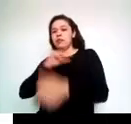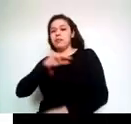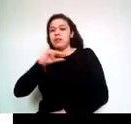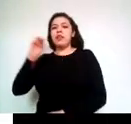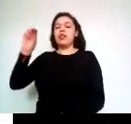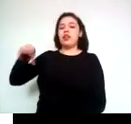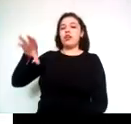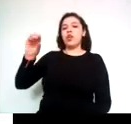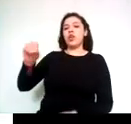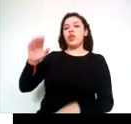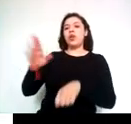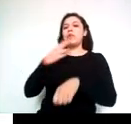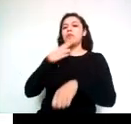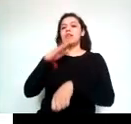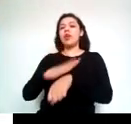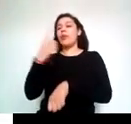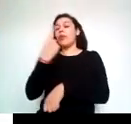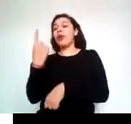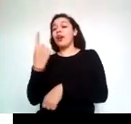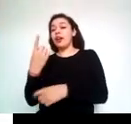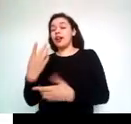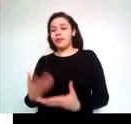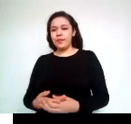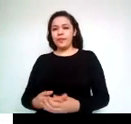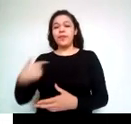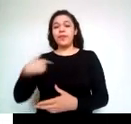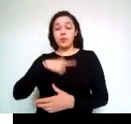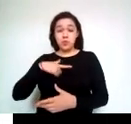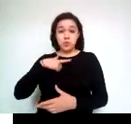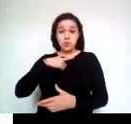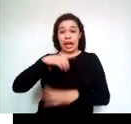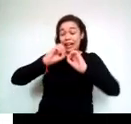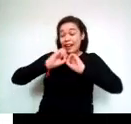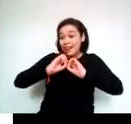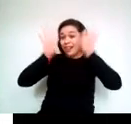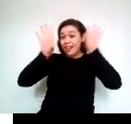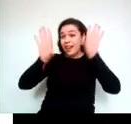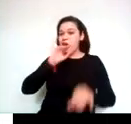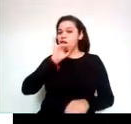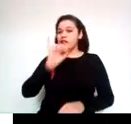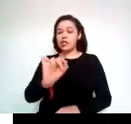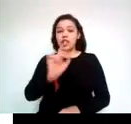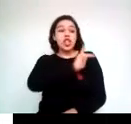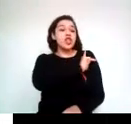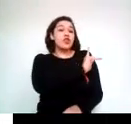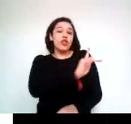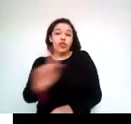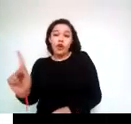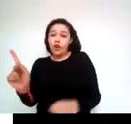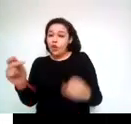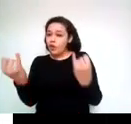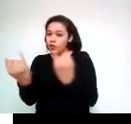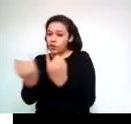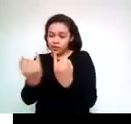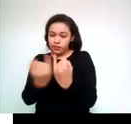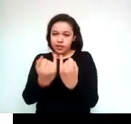NOM, pues me da gusto saber que la mayoría tiene súper claro que sí, es para todas. En definitiva,